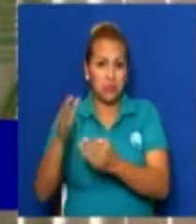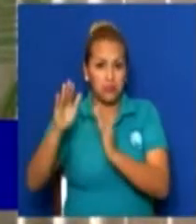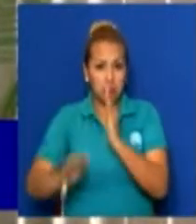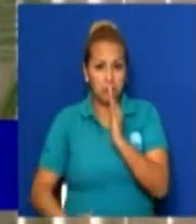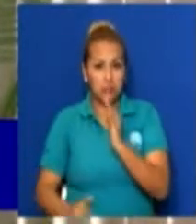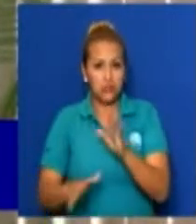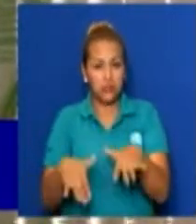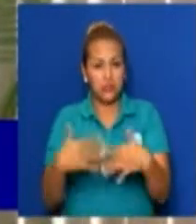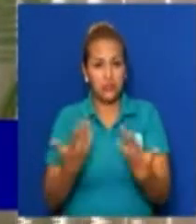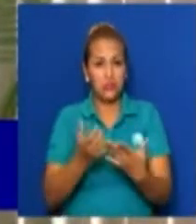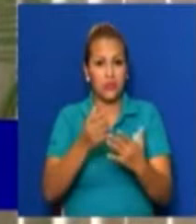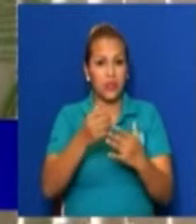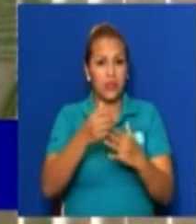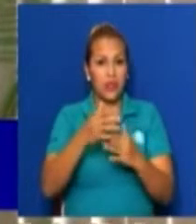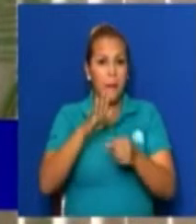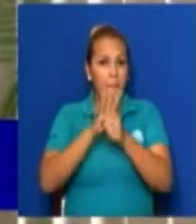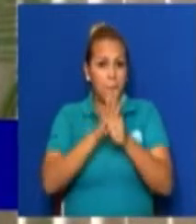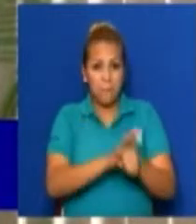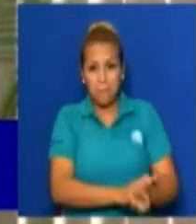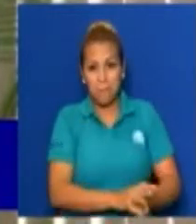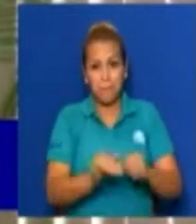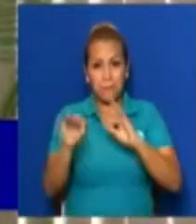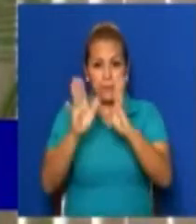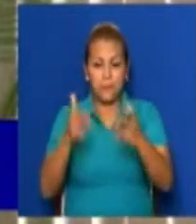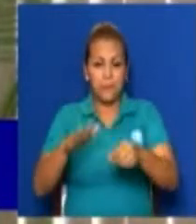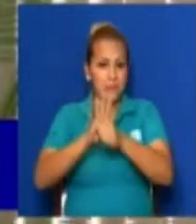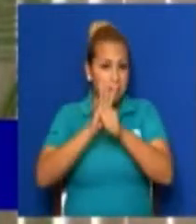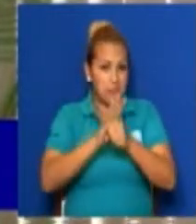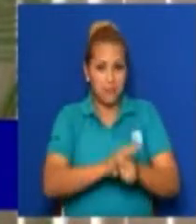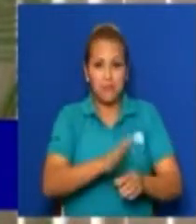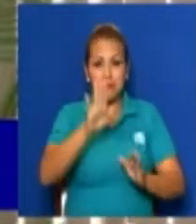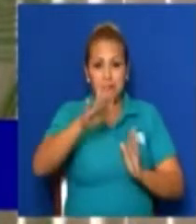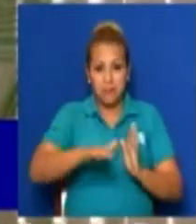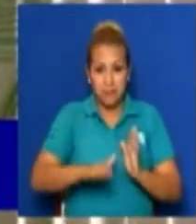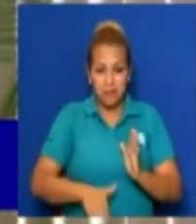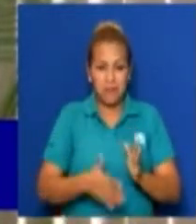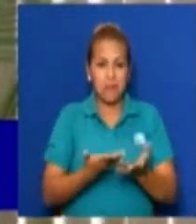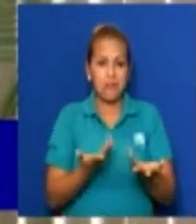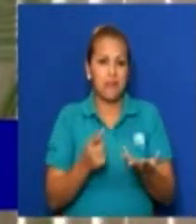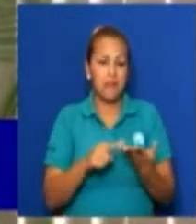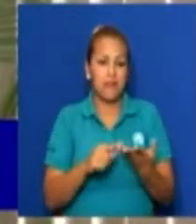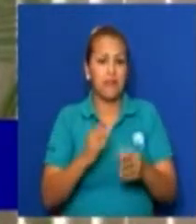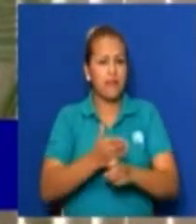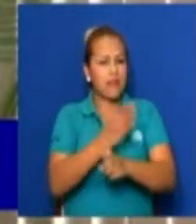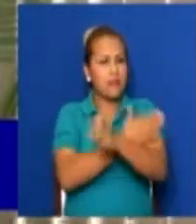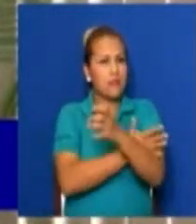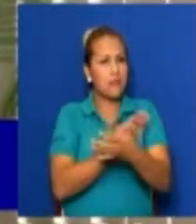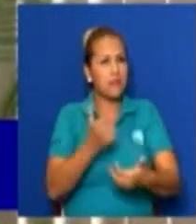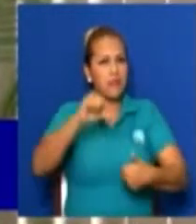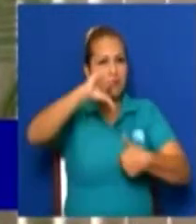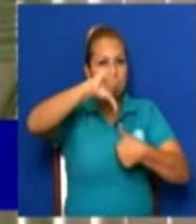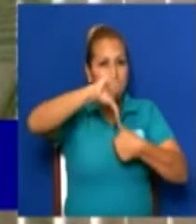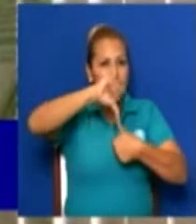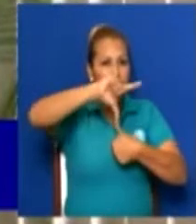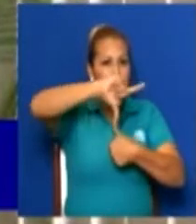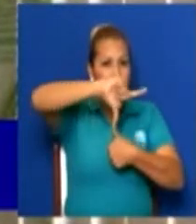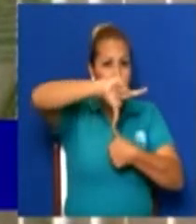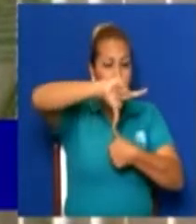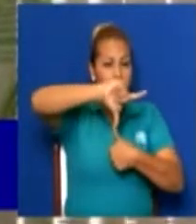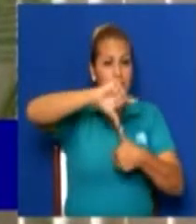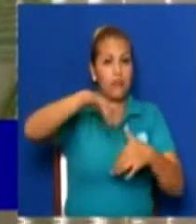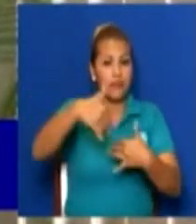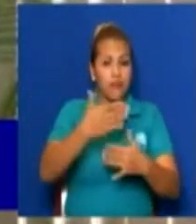femenina. Hace unos años se hacían unos estudios en América Latina y se decía que